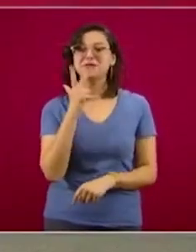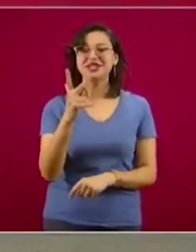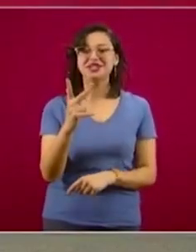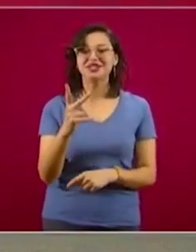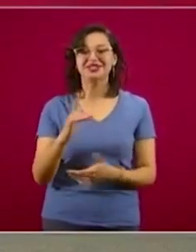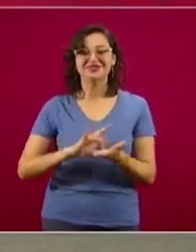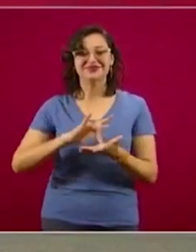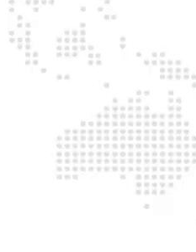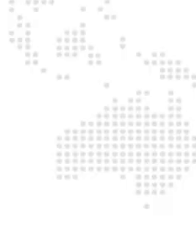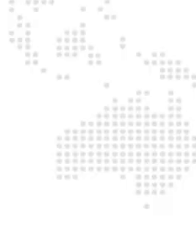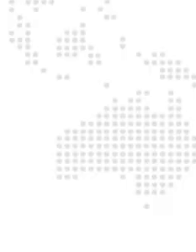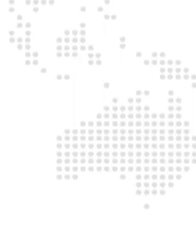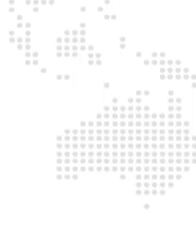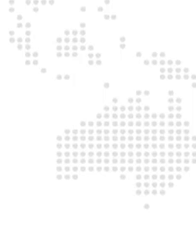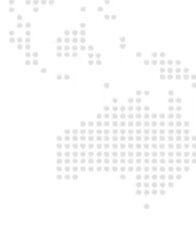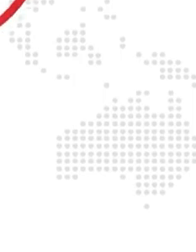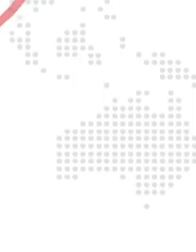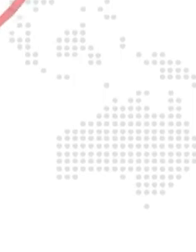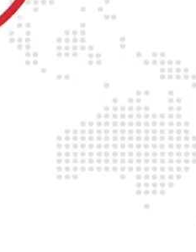gracias